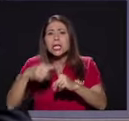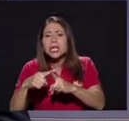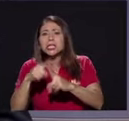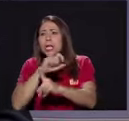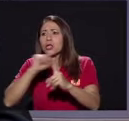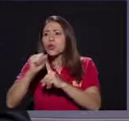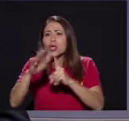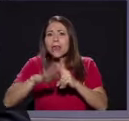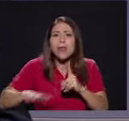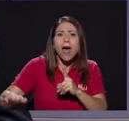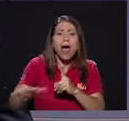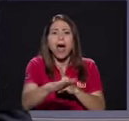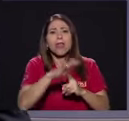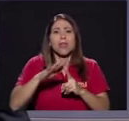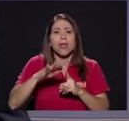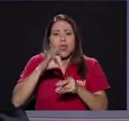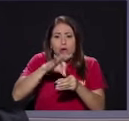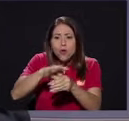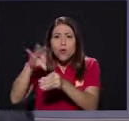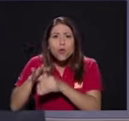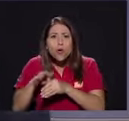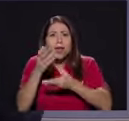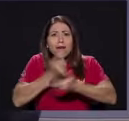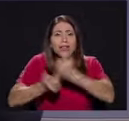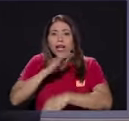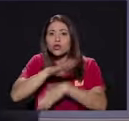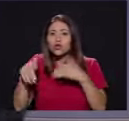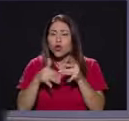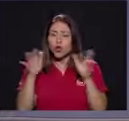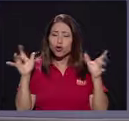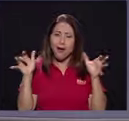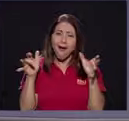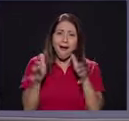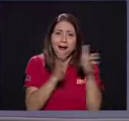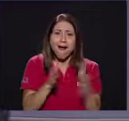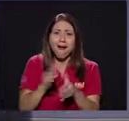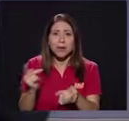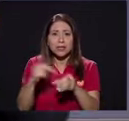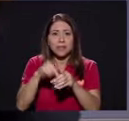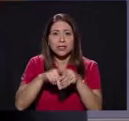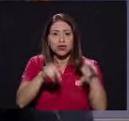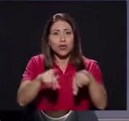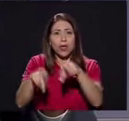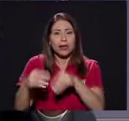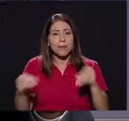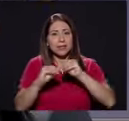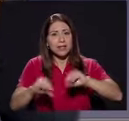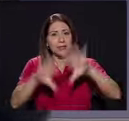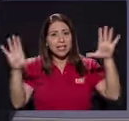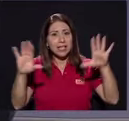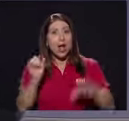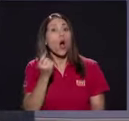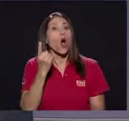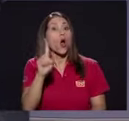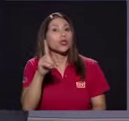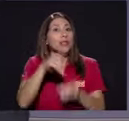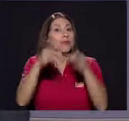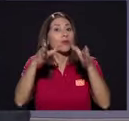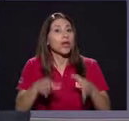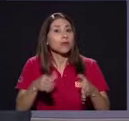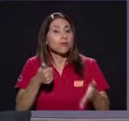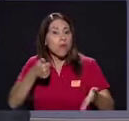civil, los campesinos, los cafetaleros, todos se organizaron. Y ahí hubo realmente participación ciudadana. Generaron mayor transparencia. Hubo 11 diputados